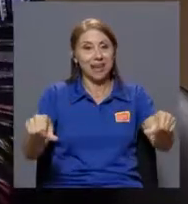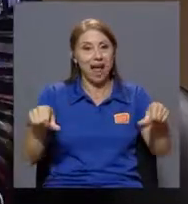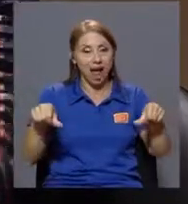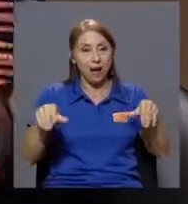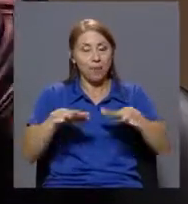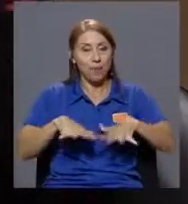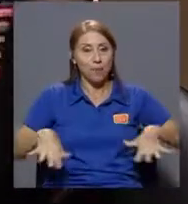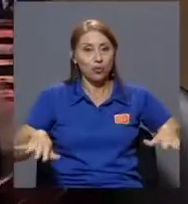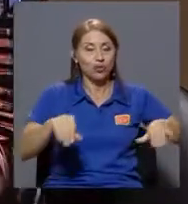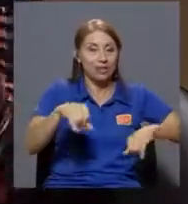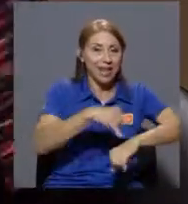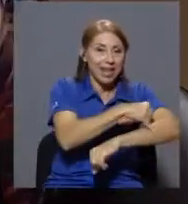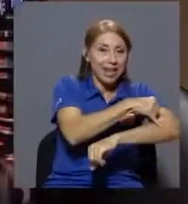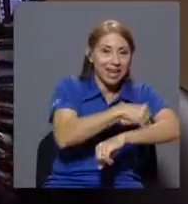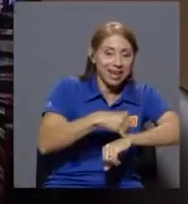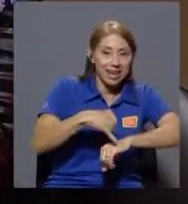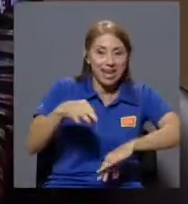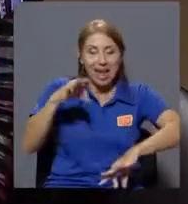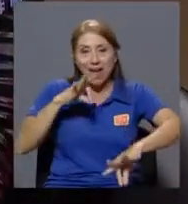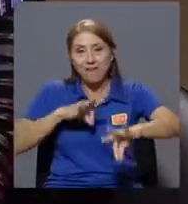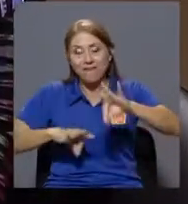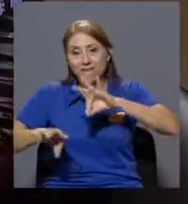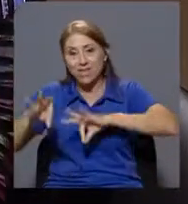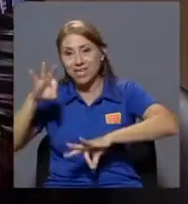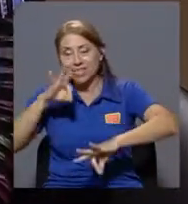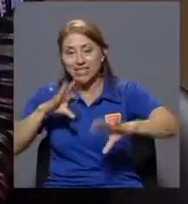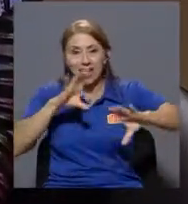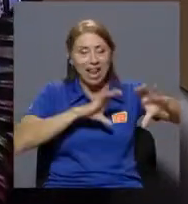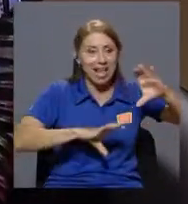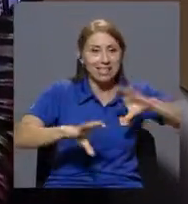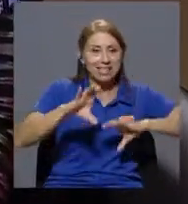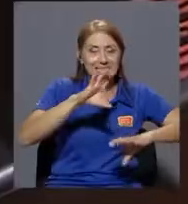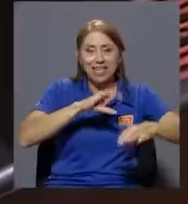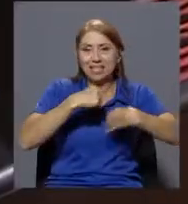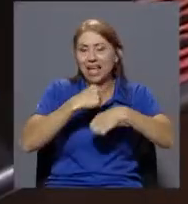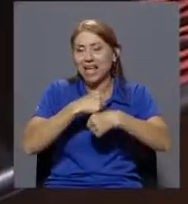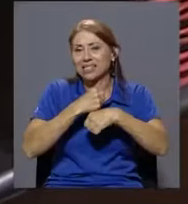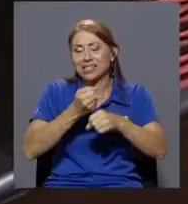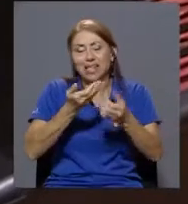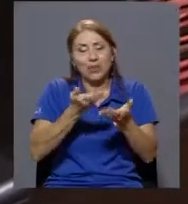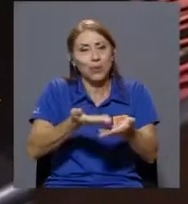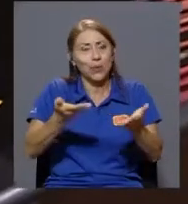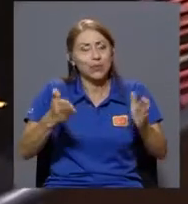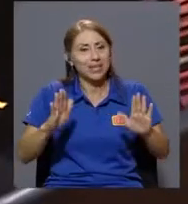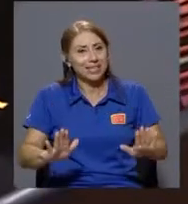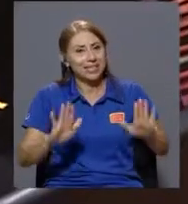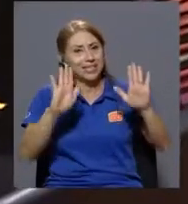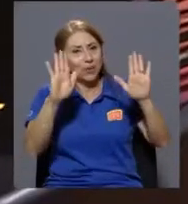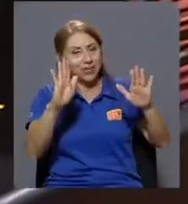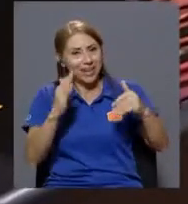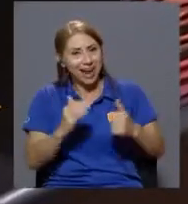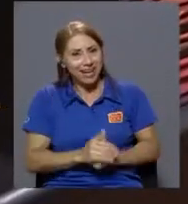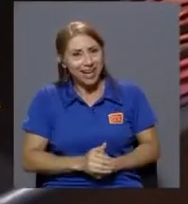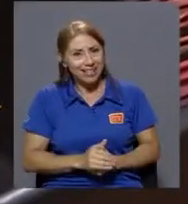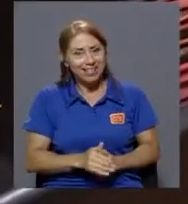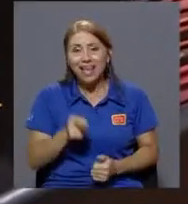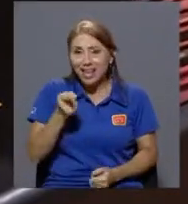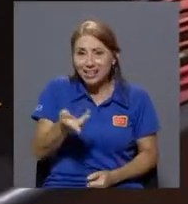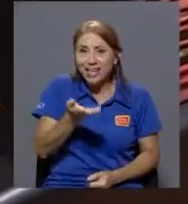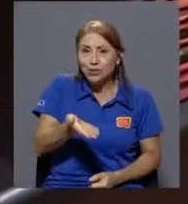la física, las ciencias, haciendo cosas uh-huh. extraordinarias. Así que esas son las cosas que uno